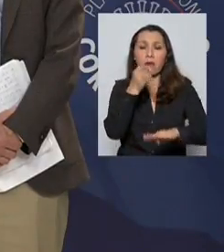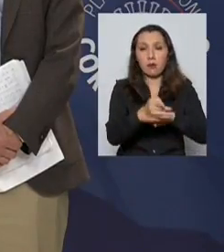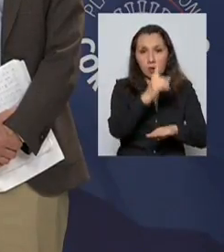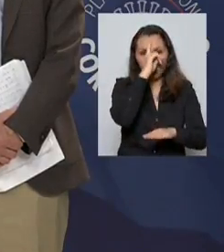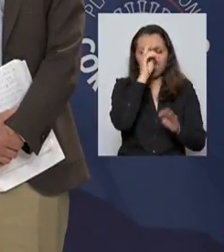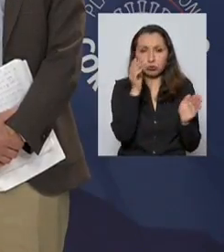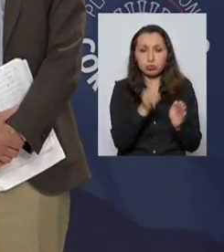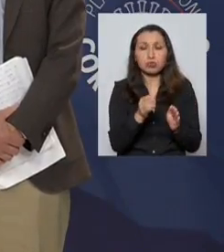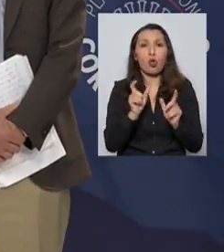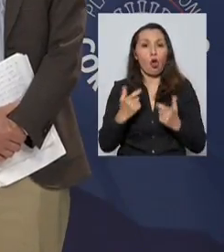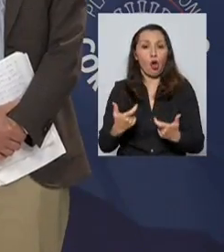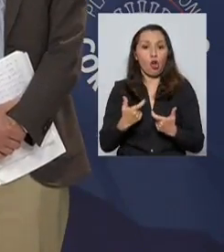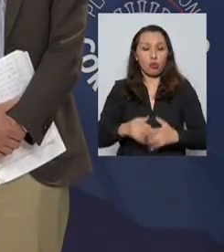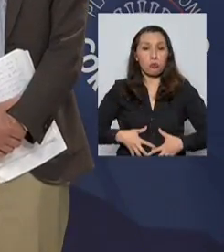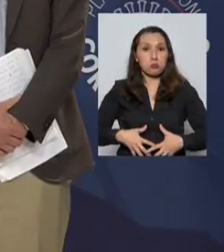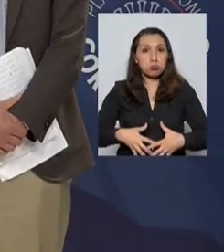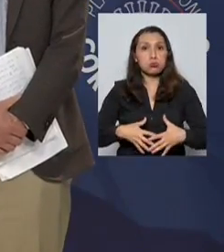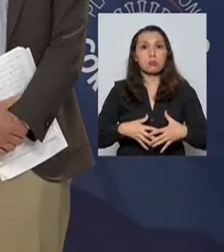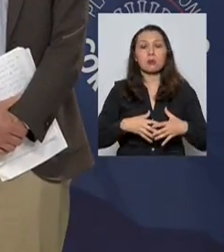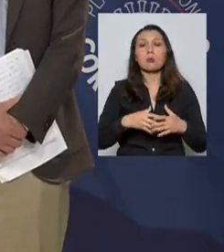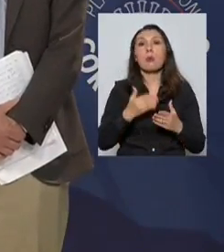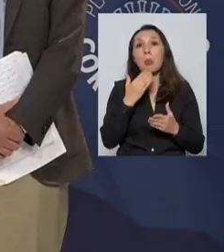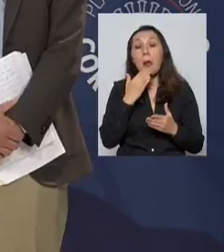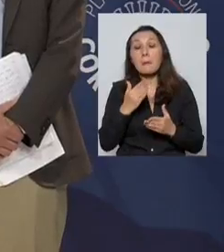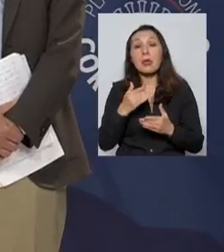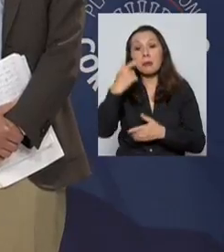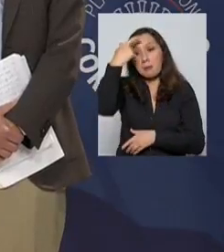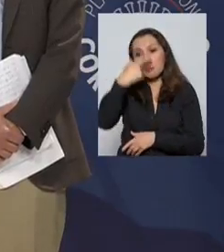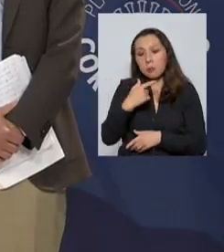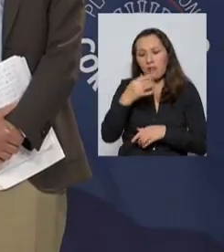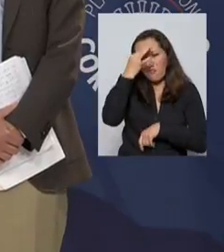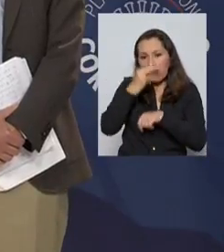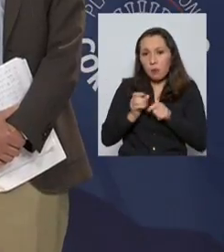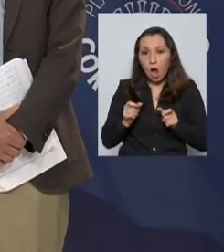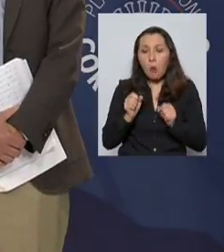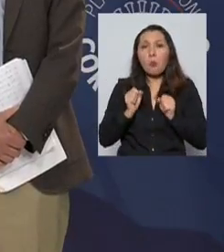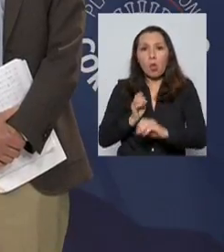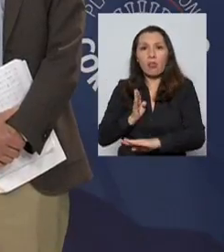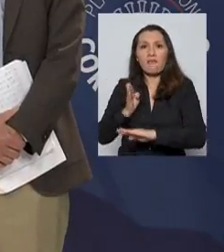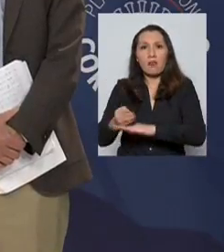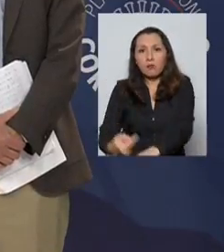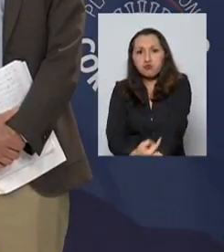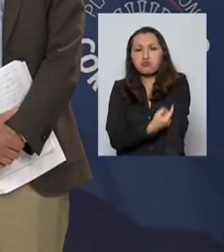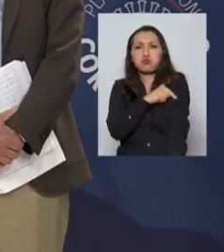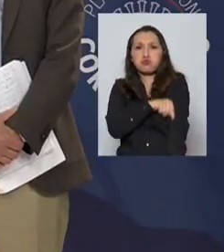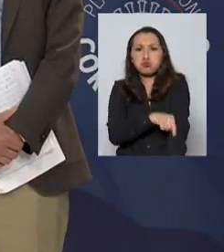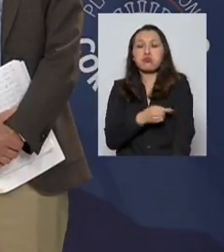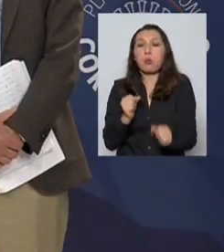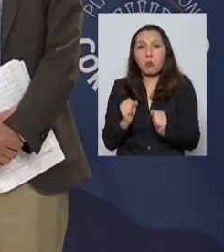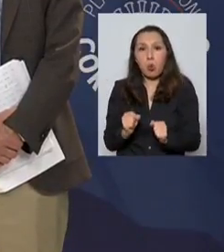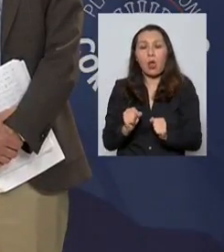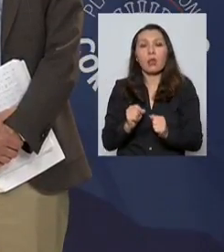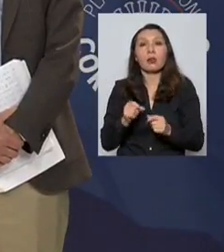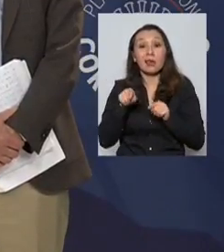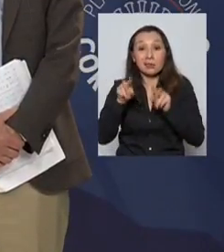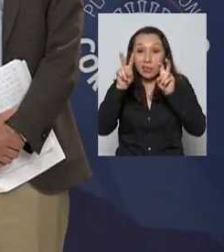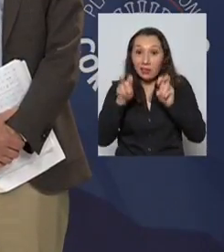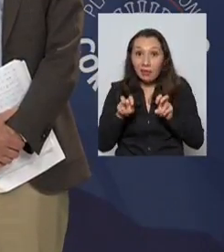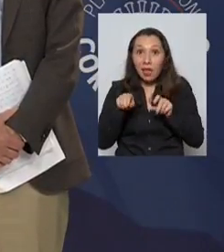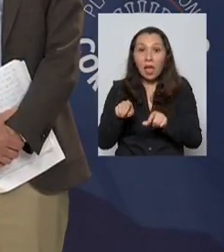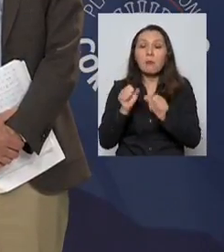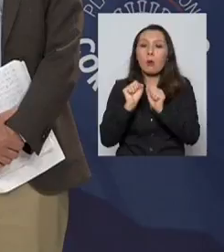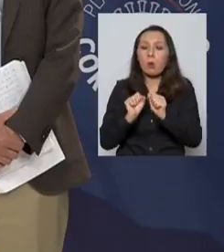al control prenatal, por ejemplo, que el paciente con cáncer pueda seguir su tratamiento de quimioterapia. Y en ese contexto,